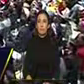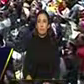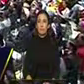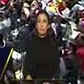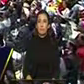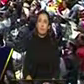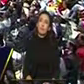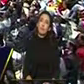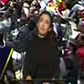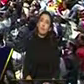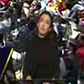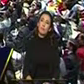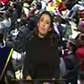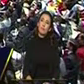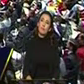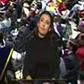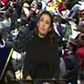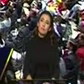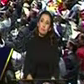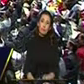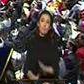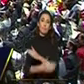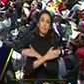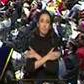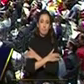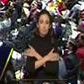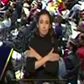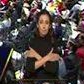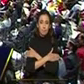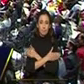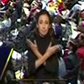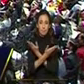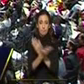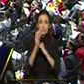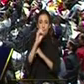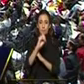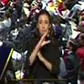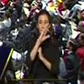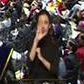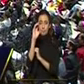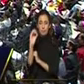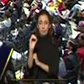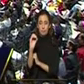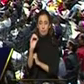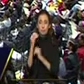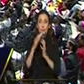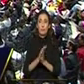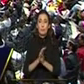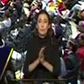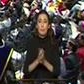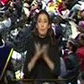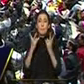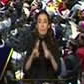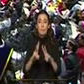Querido Otto, compañero y amigo, estimado César,